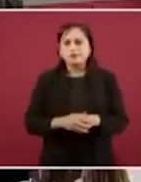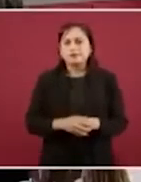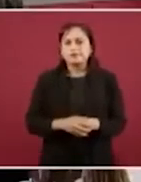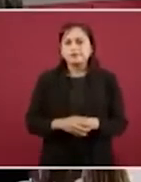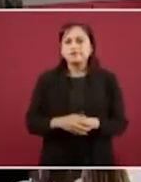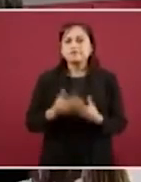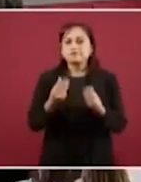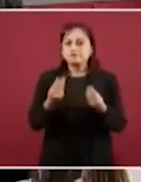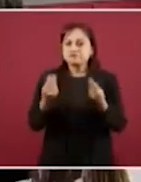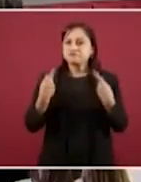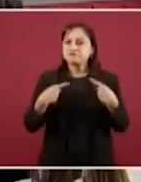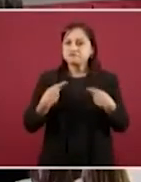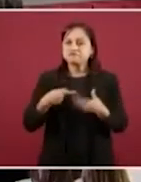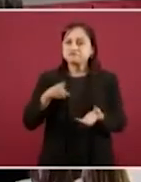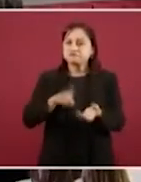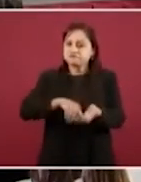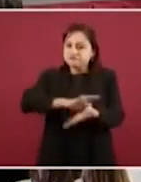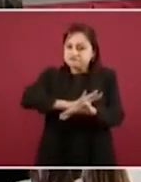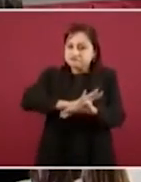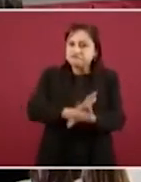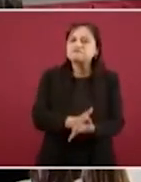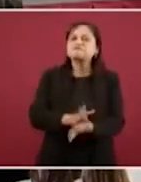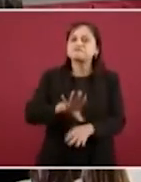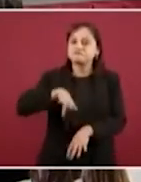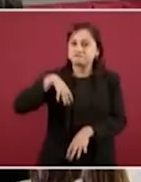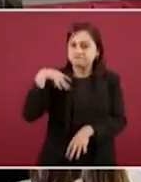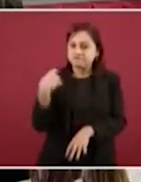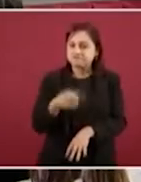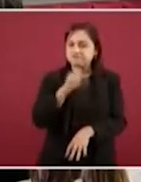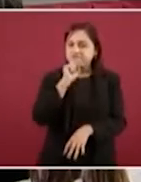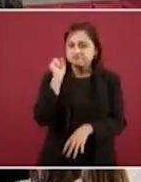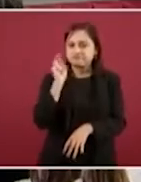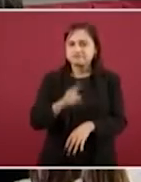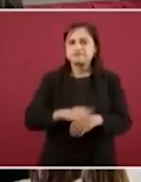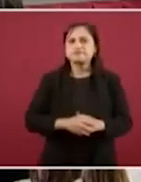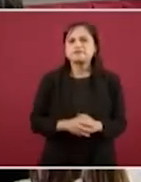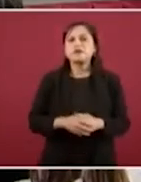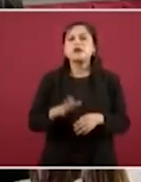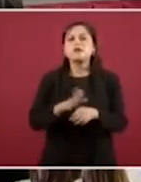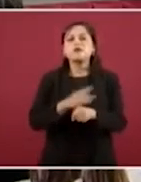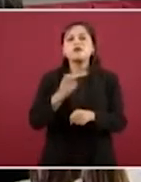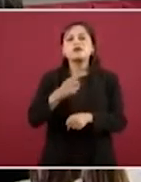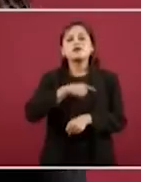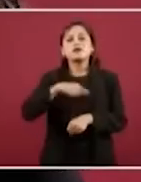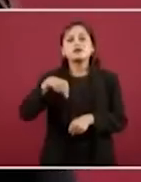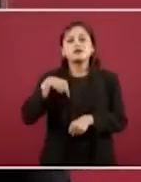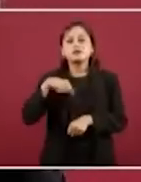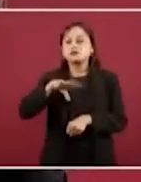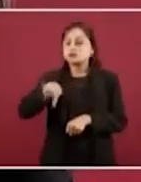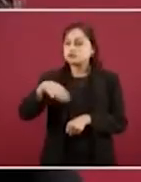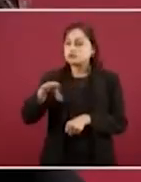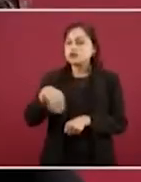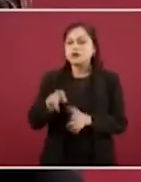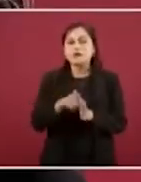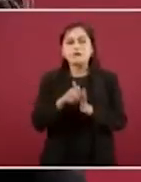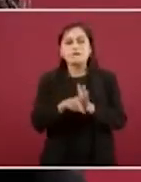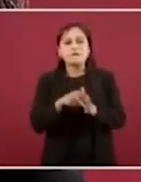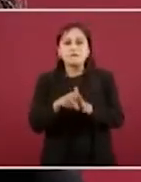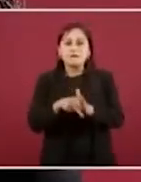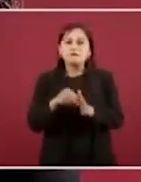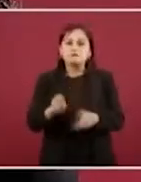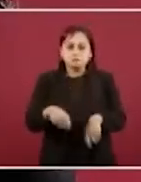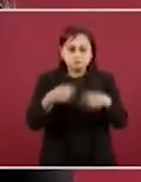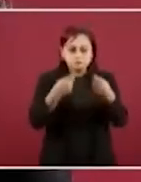ellas sufren discriminación y abuso. Por eso donamos este spot para ayudar a crear conciencia